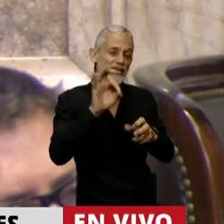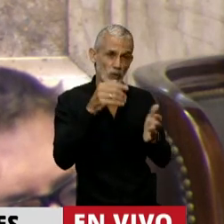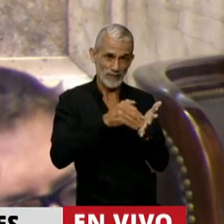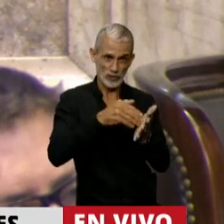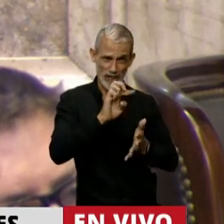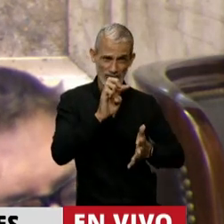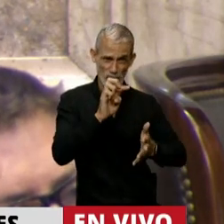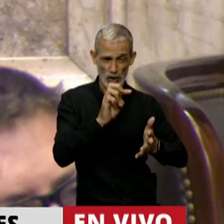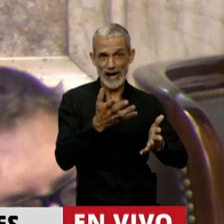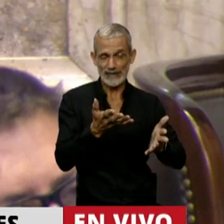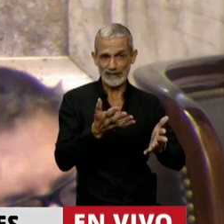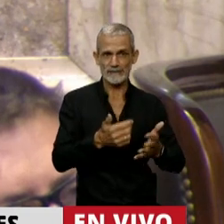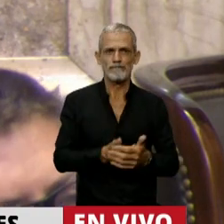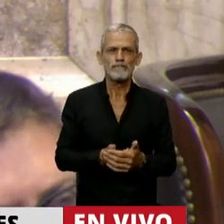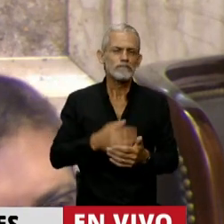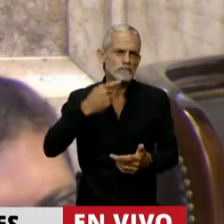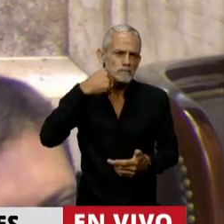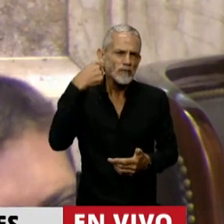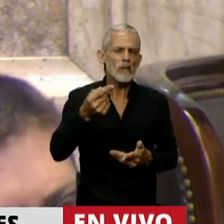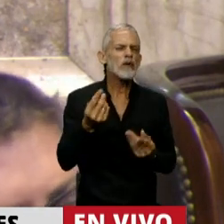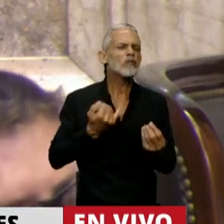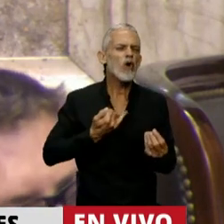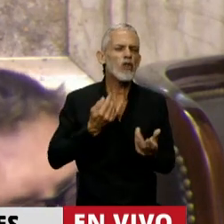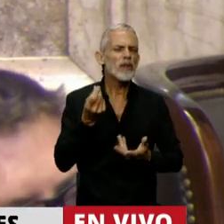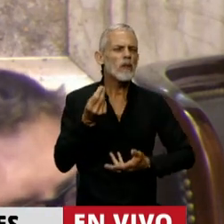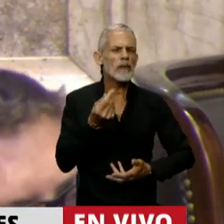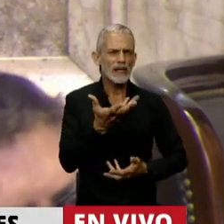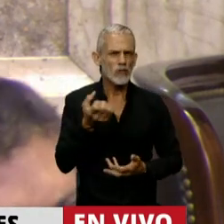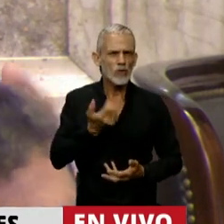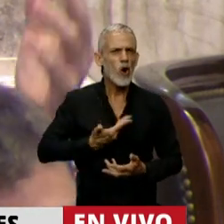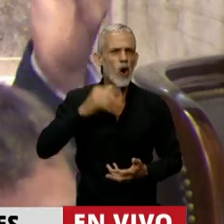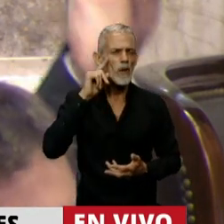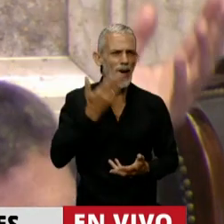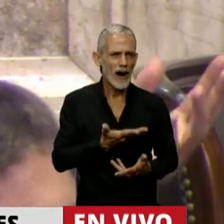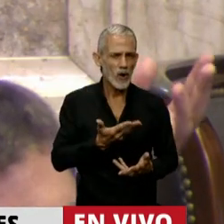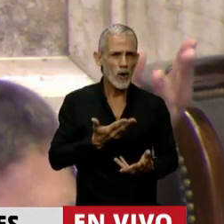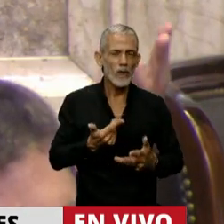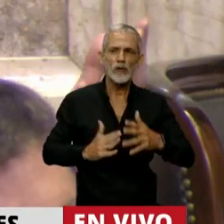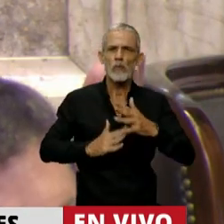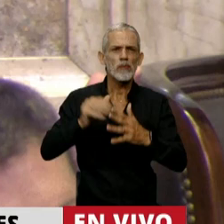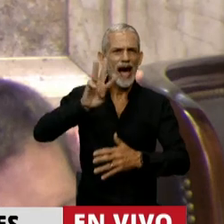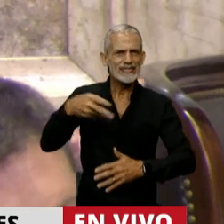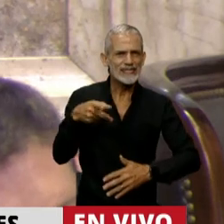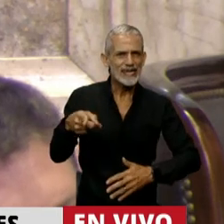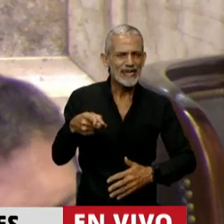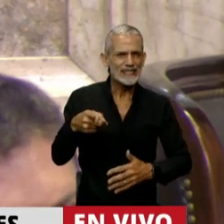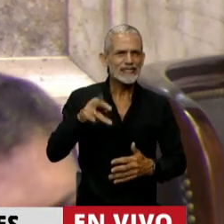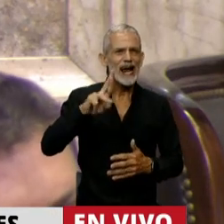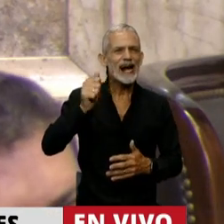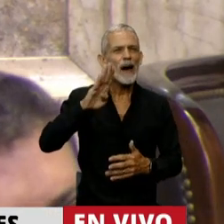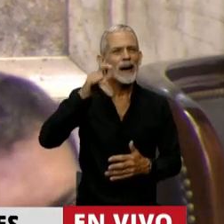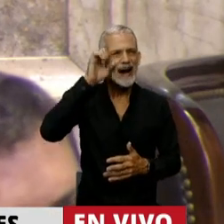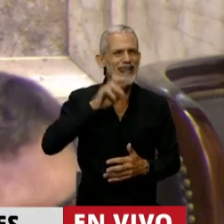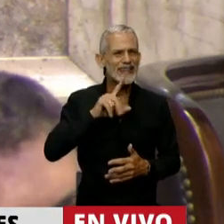dólares. Entonces, la pregunta es, ¿de dónde saca el gobierno, la titular del ANSES que está por ahí, Fernanda